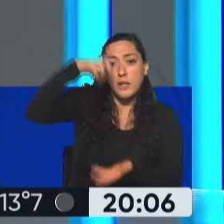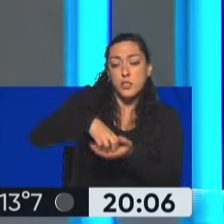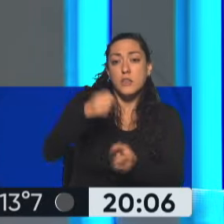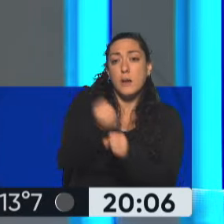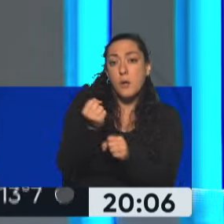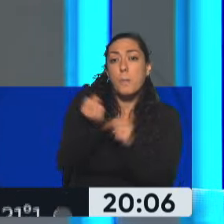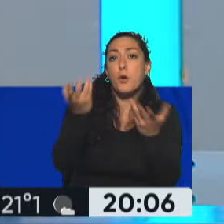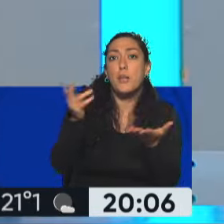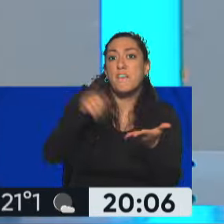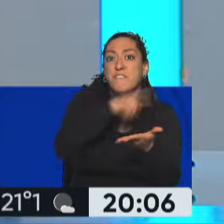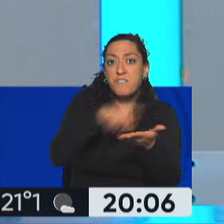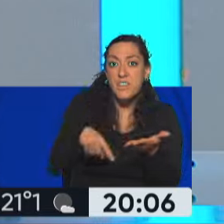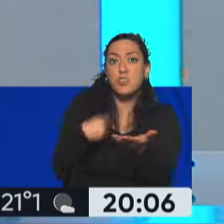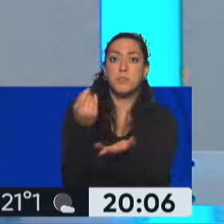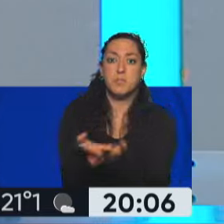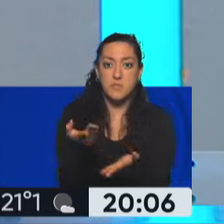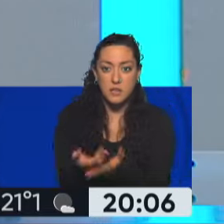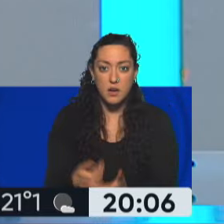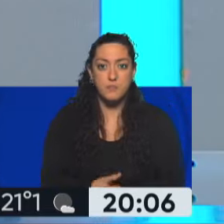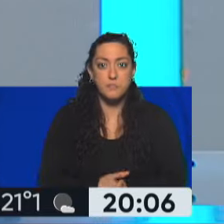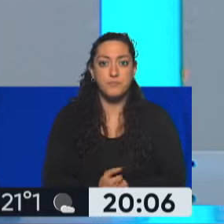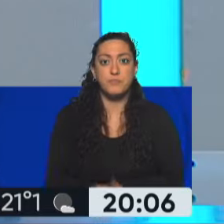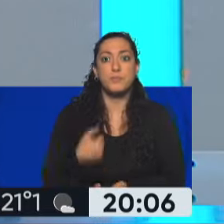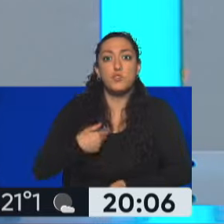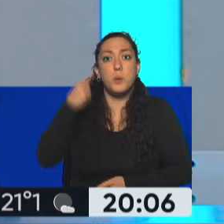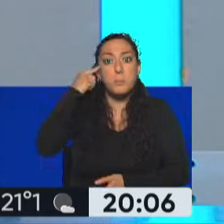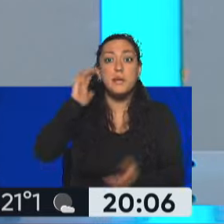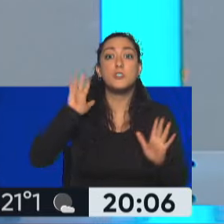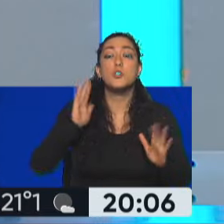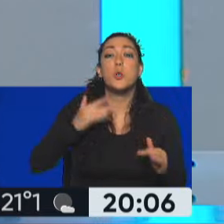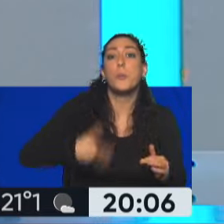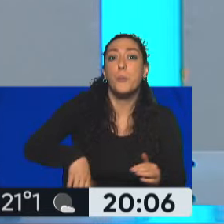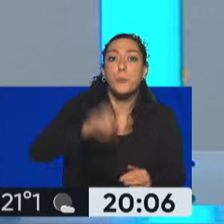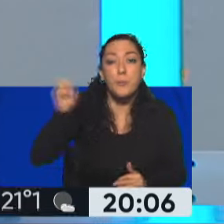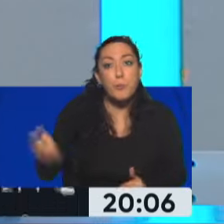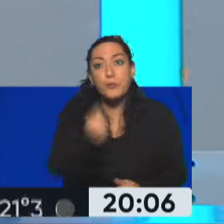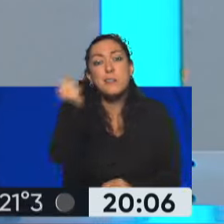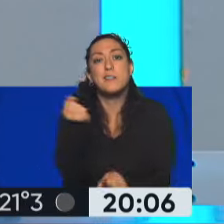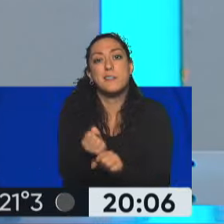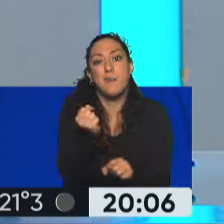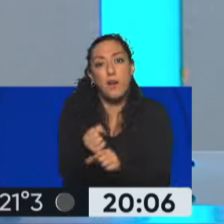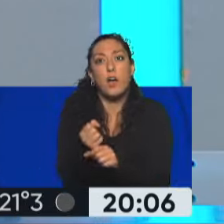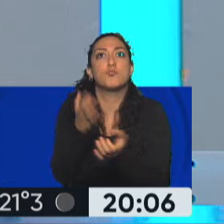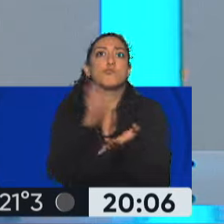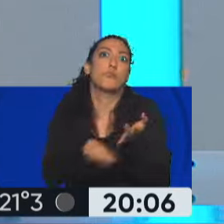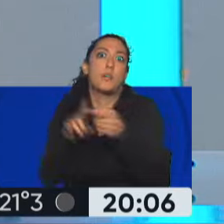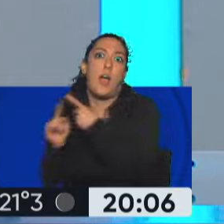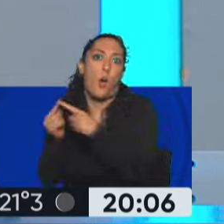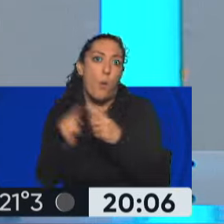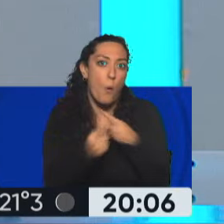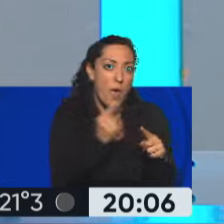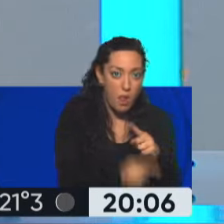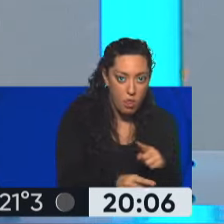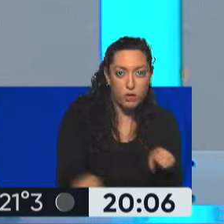ingreso del veto a la cámara baja creo que va a ser un trabajo importante de de acuerdo como lo hemos venido